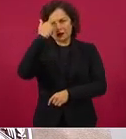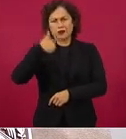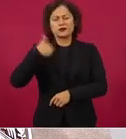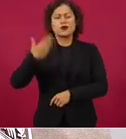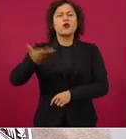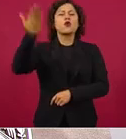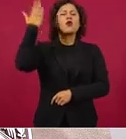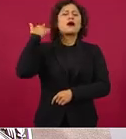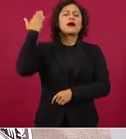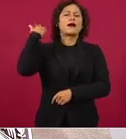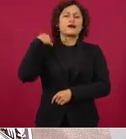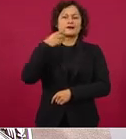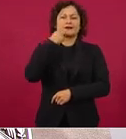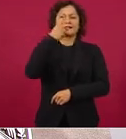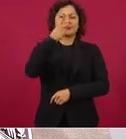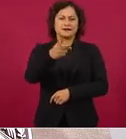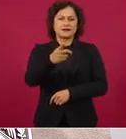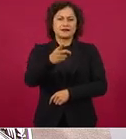de que eran lo mismo?